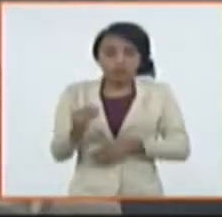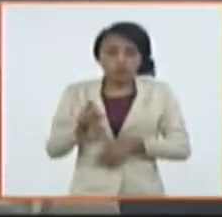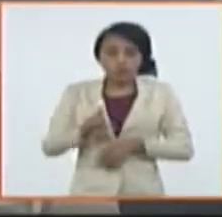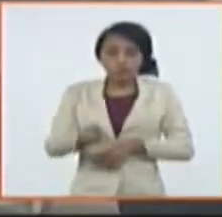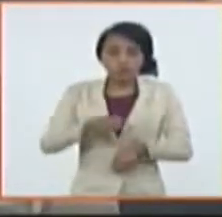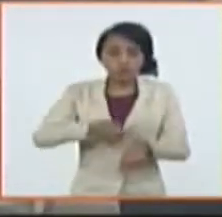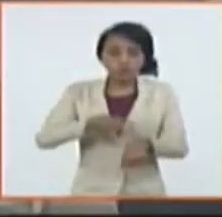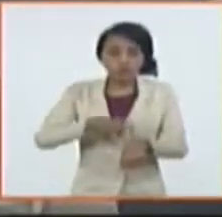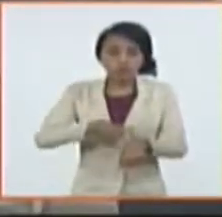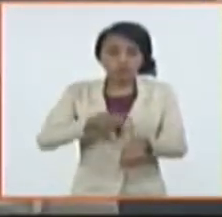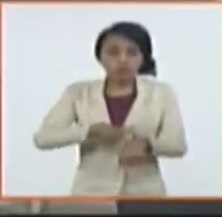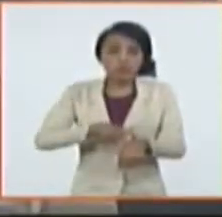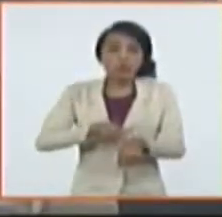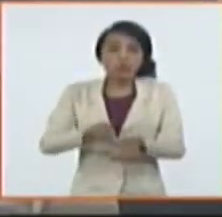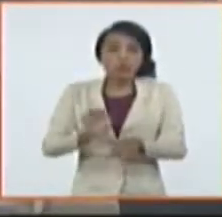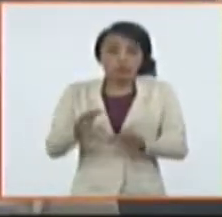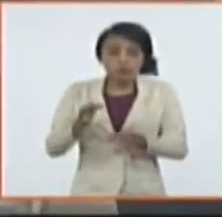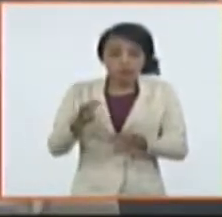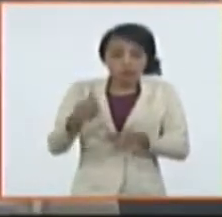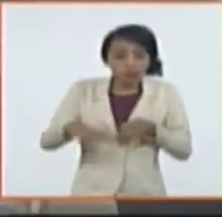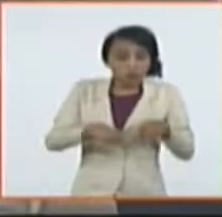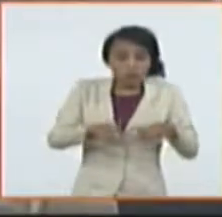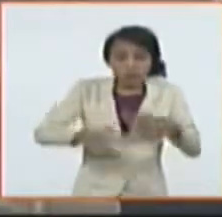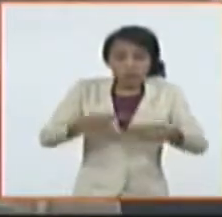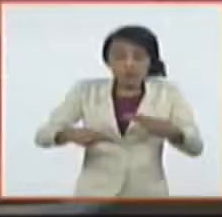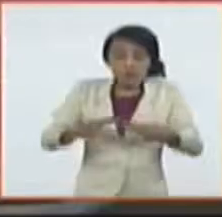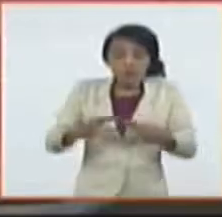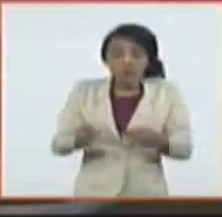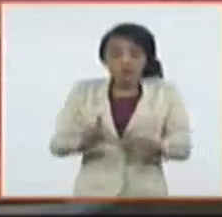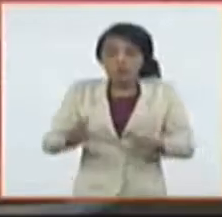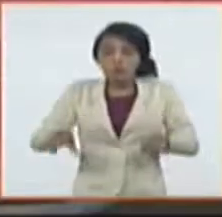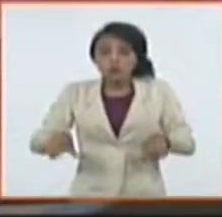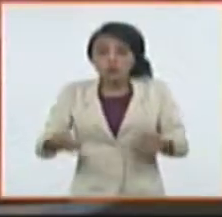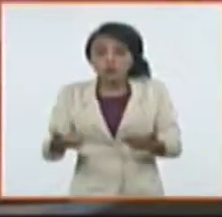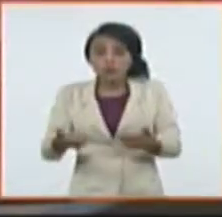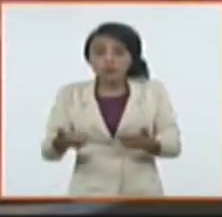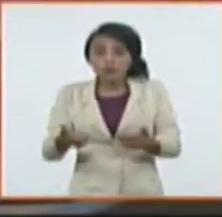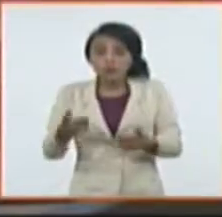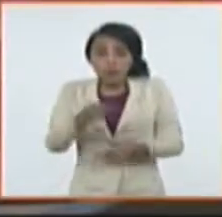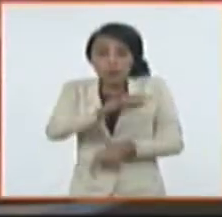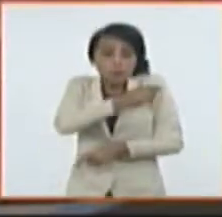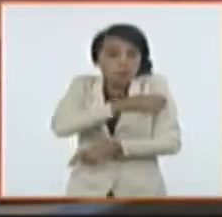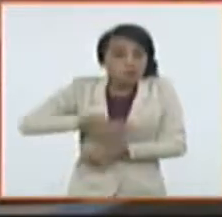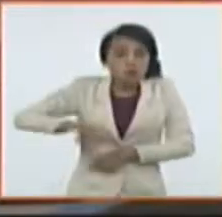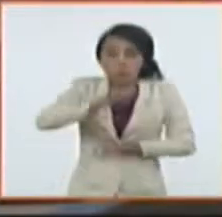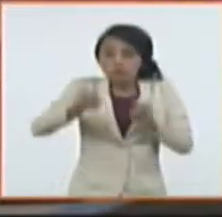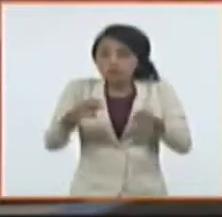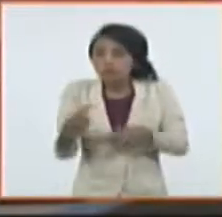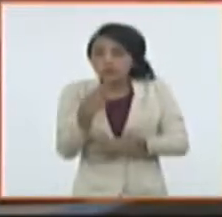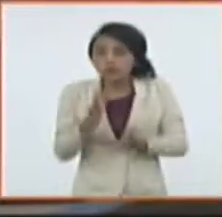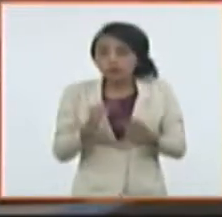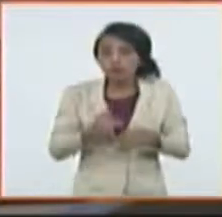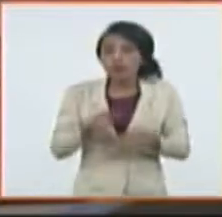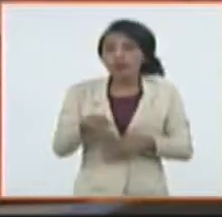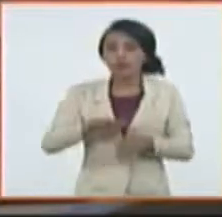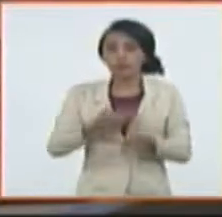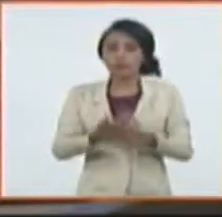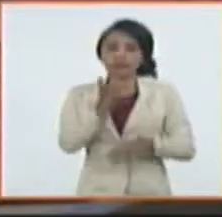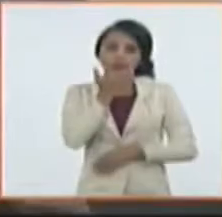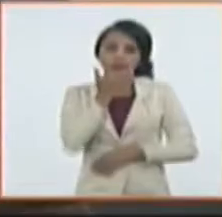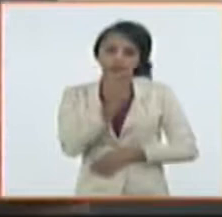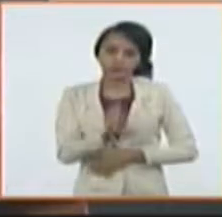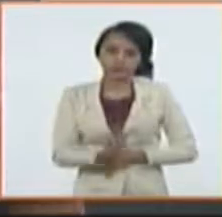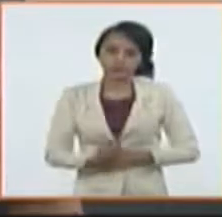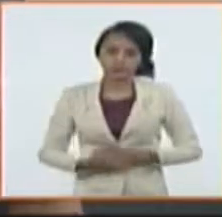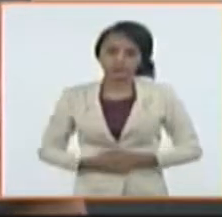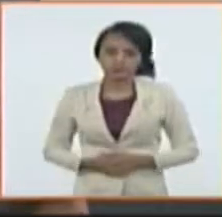cuántas cosas cuando no las hemos llevado a criterio de la población nos hemos equivocado tomando las decisiones. Bueno,